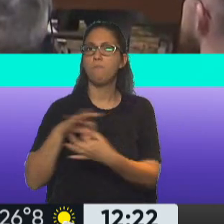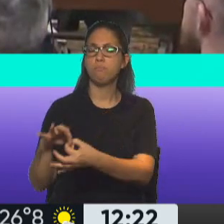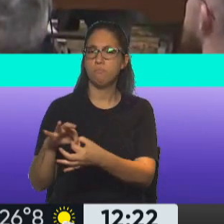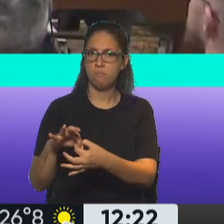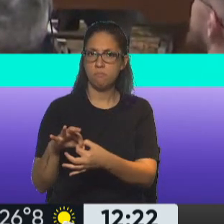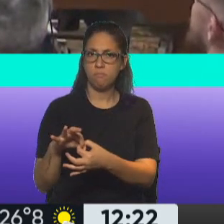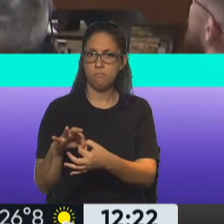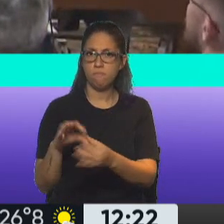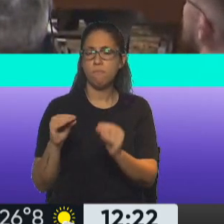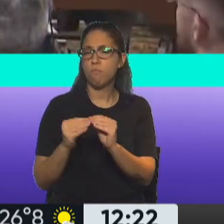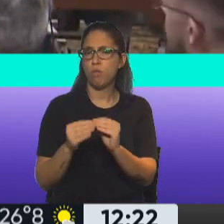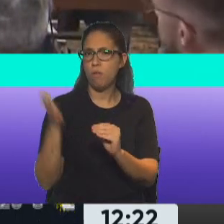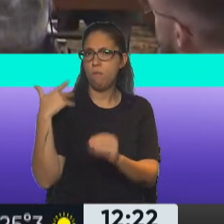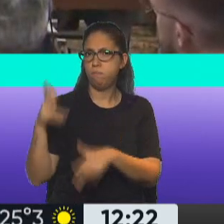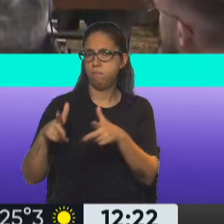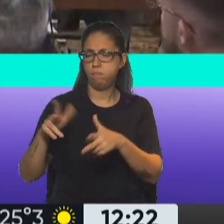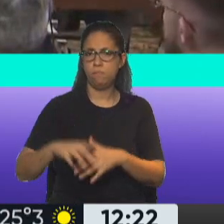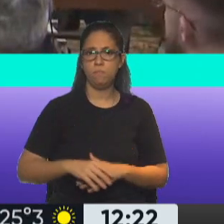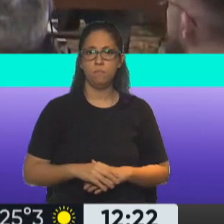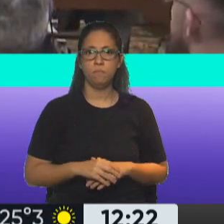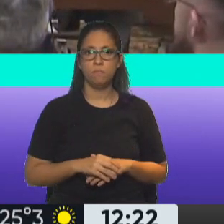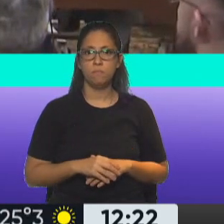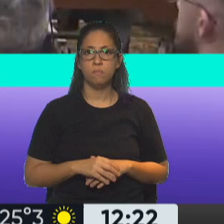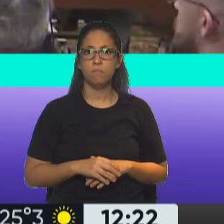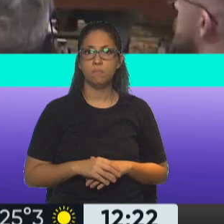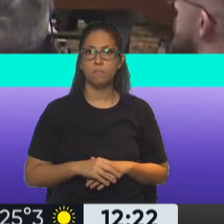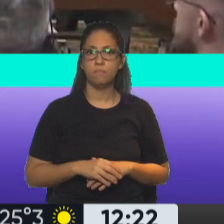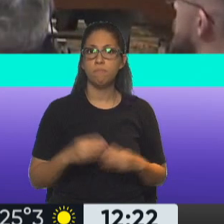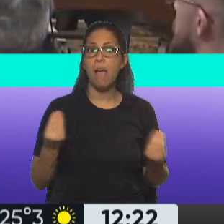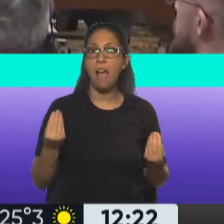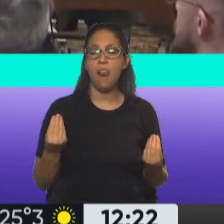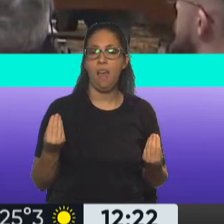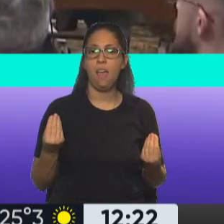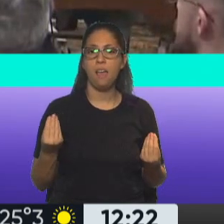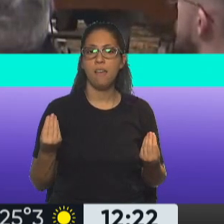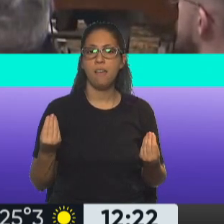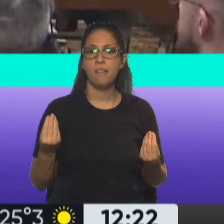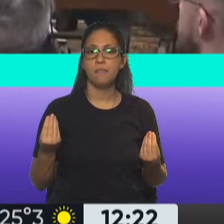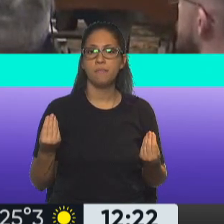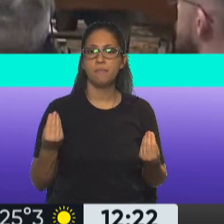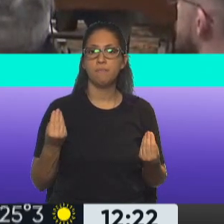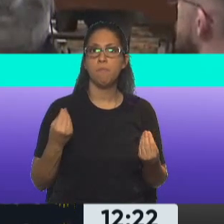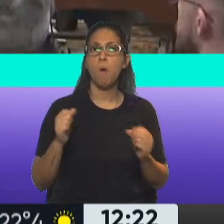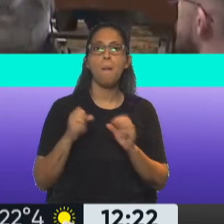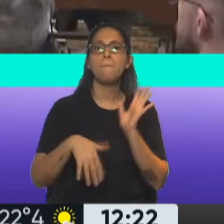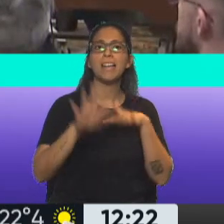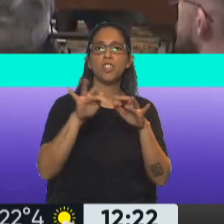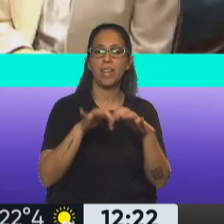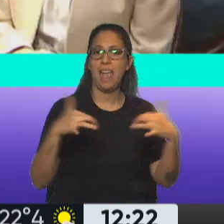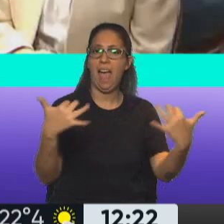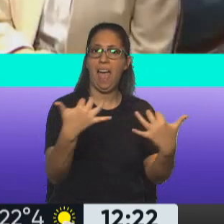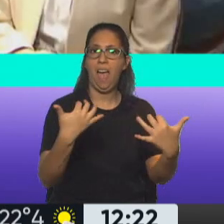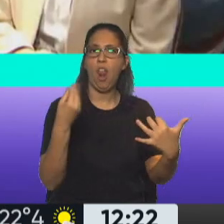que ya esgrimió la senadora Anabel Fernández Sagasti, que es no haber perdido la mayoría. Hoy no la tiene